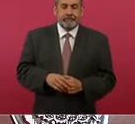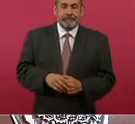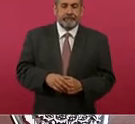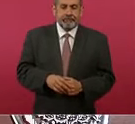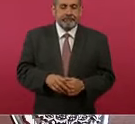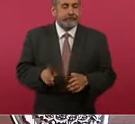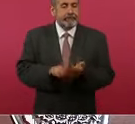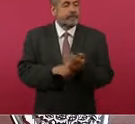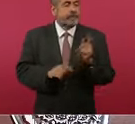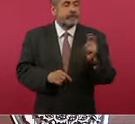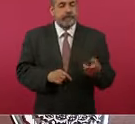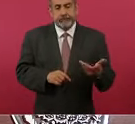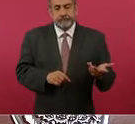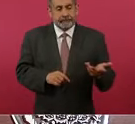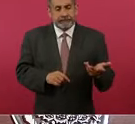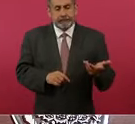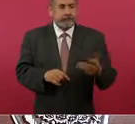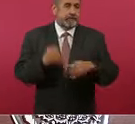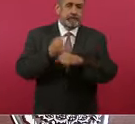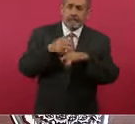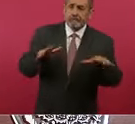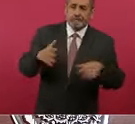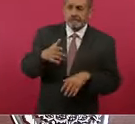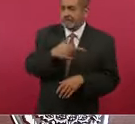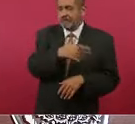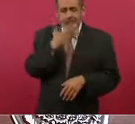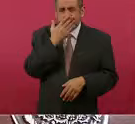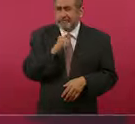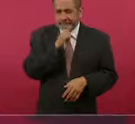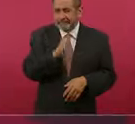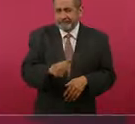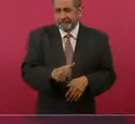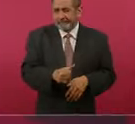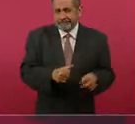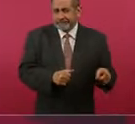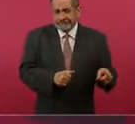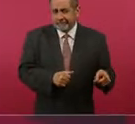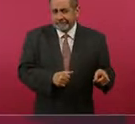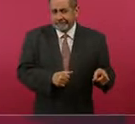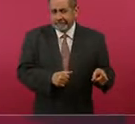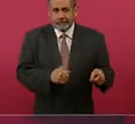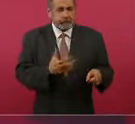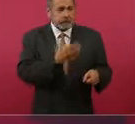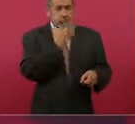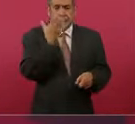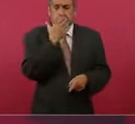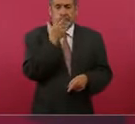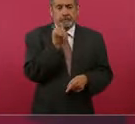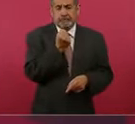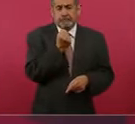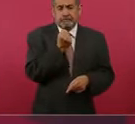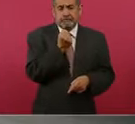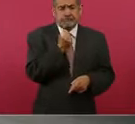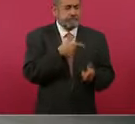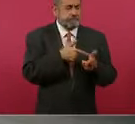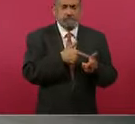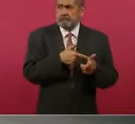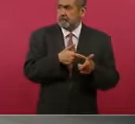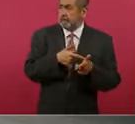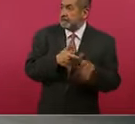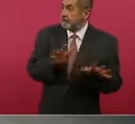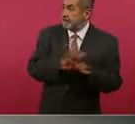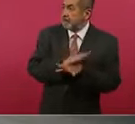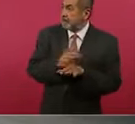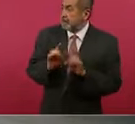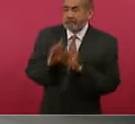están muy desinformados y además son muy conservadores, muy reaccionarios.